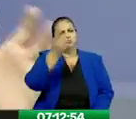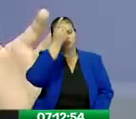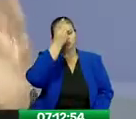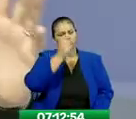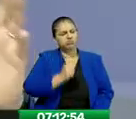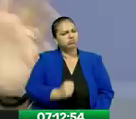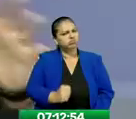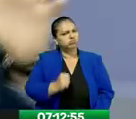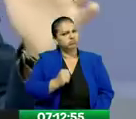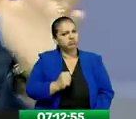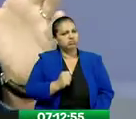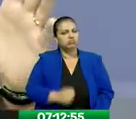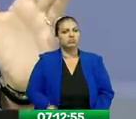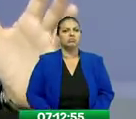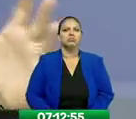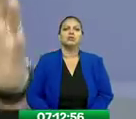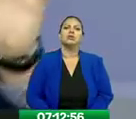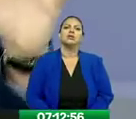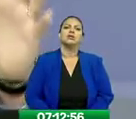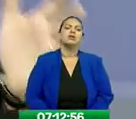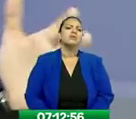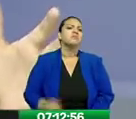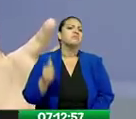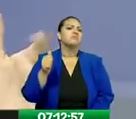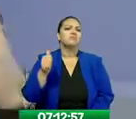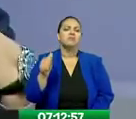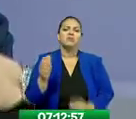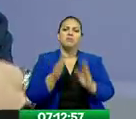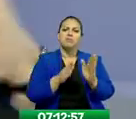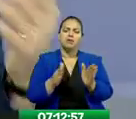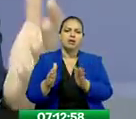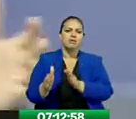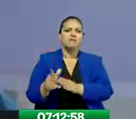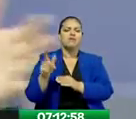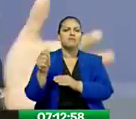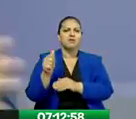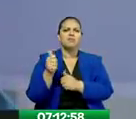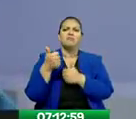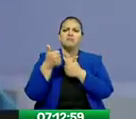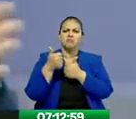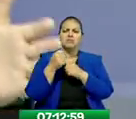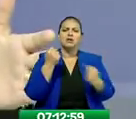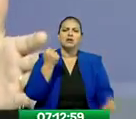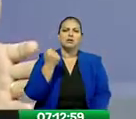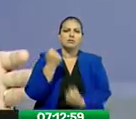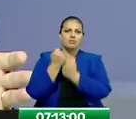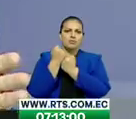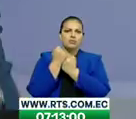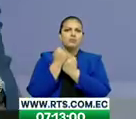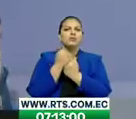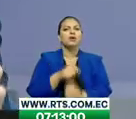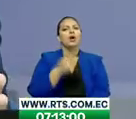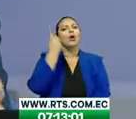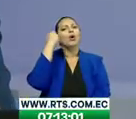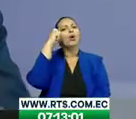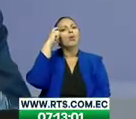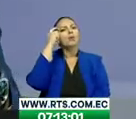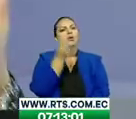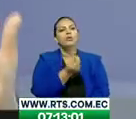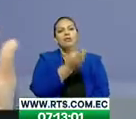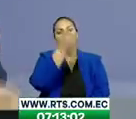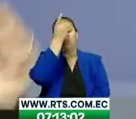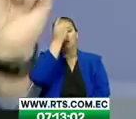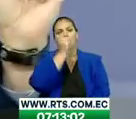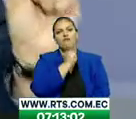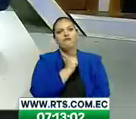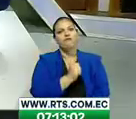en ese sentido el gobierno, digamos, tiene las cosas claras y va en la dirección correcta y nosotros apoyamos, ¿no? poner en orden las cuentas fiscales es fundamental para la generación